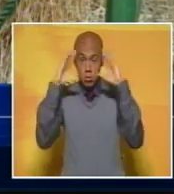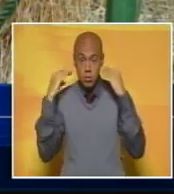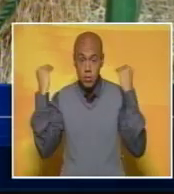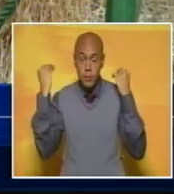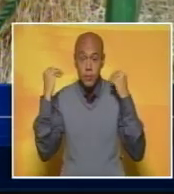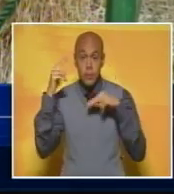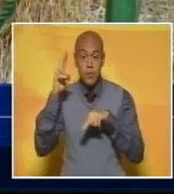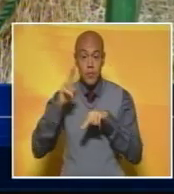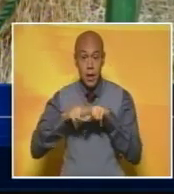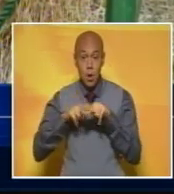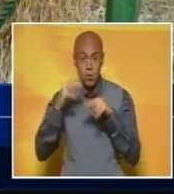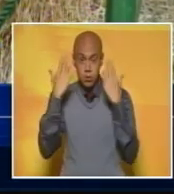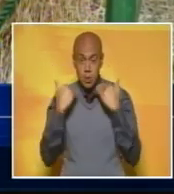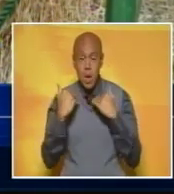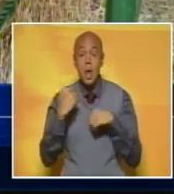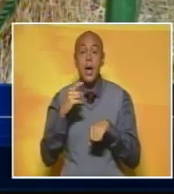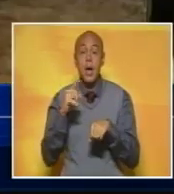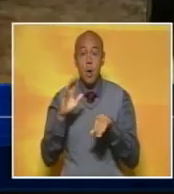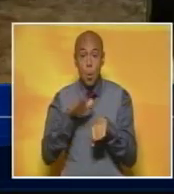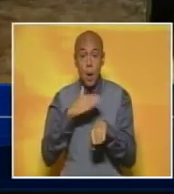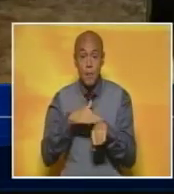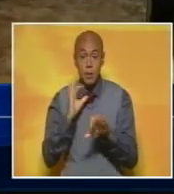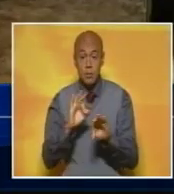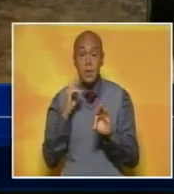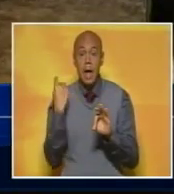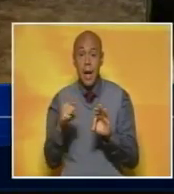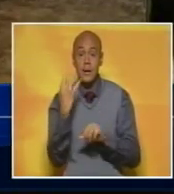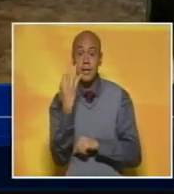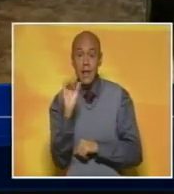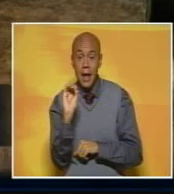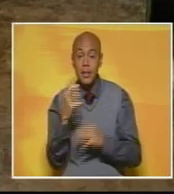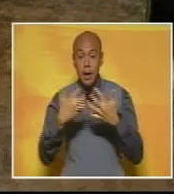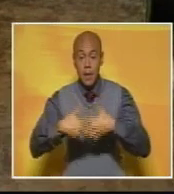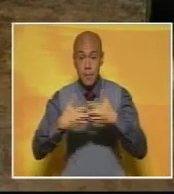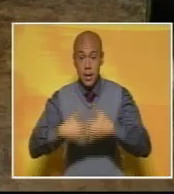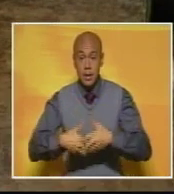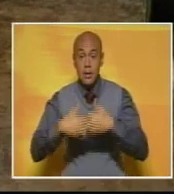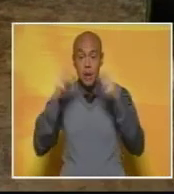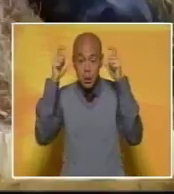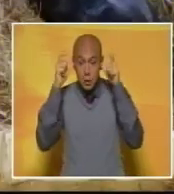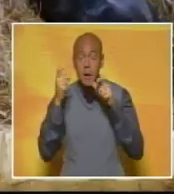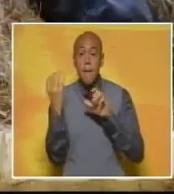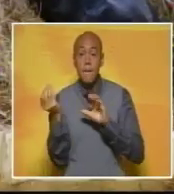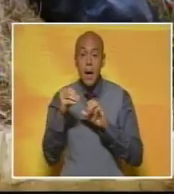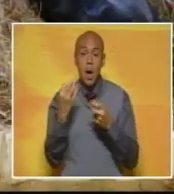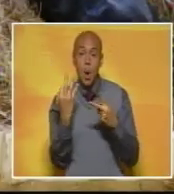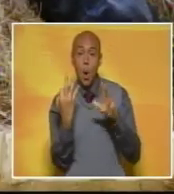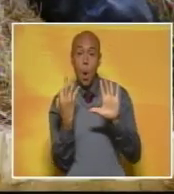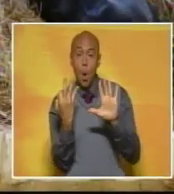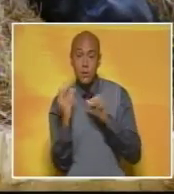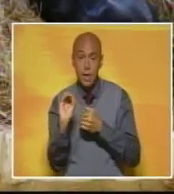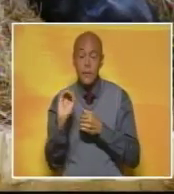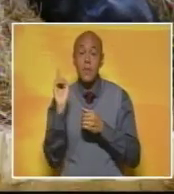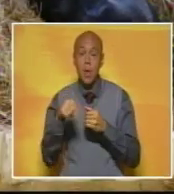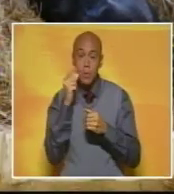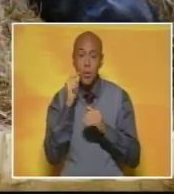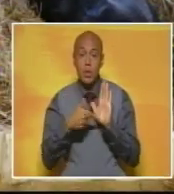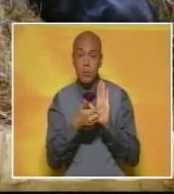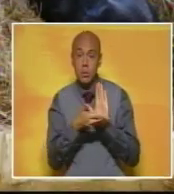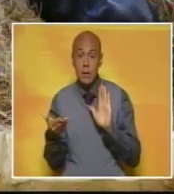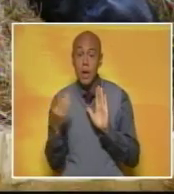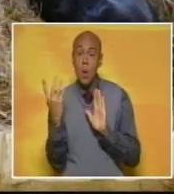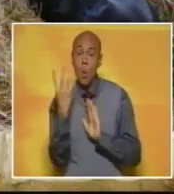este jueves. Contará con 30 ganaderías de todo el país, 80 expositores y la exhibición de más de